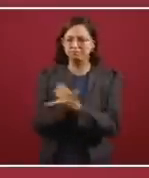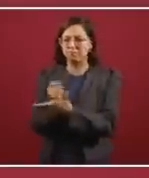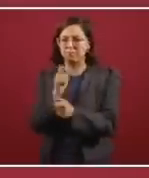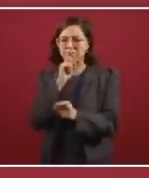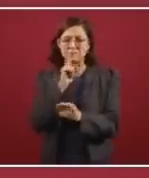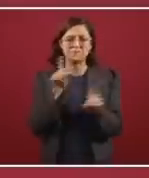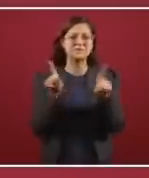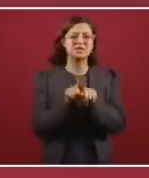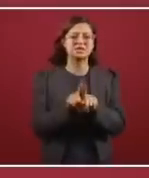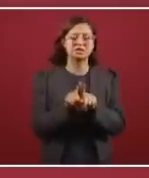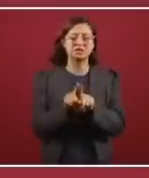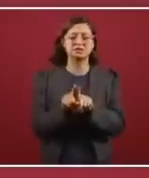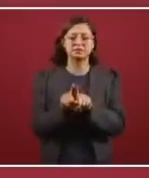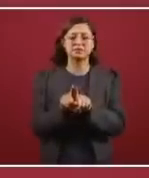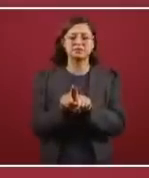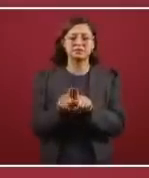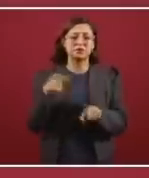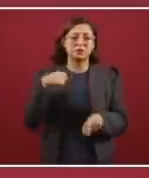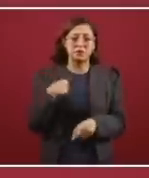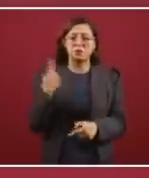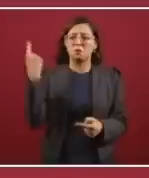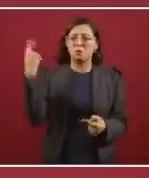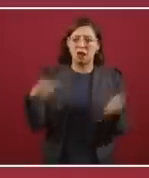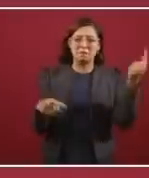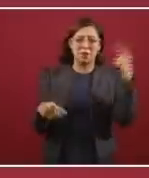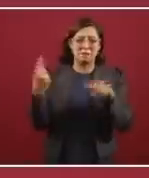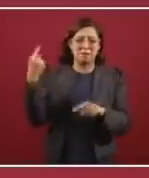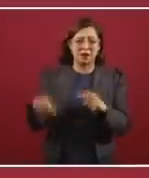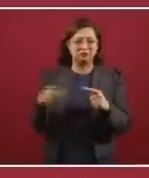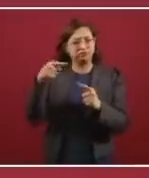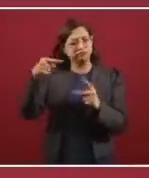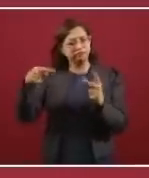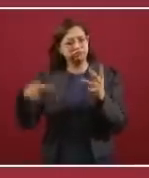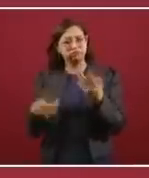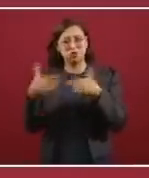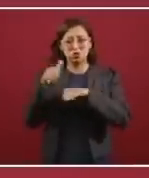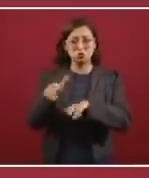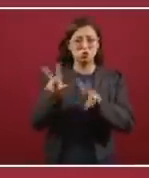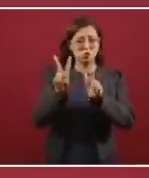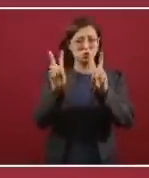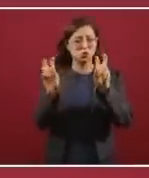instrucciones que he dado al respecto